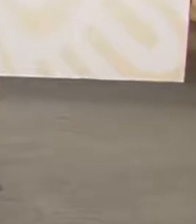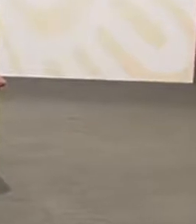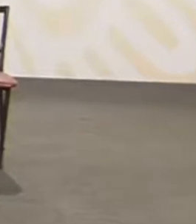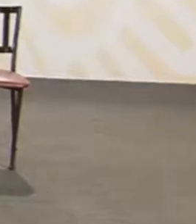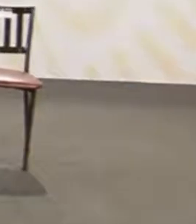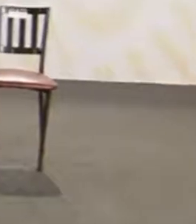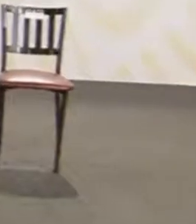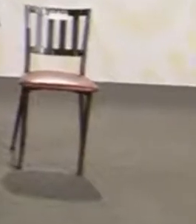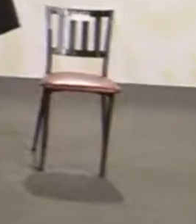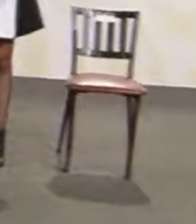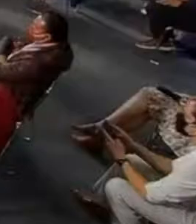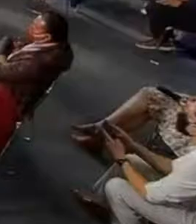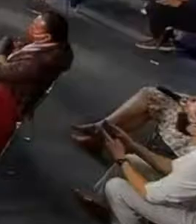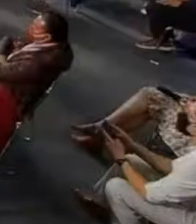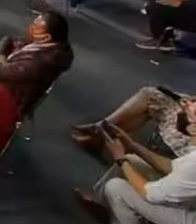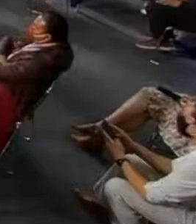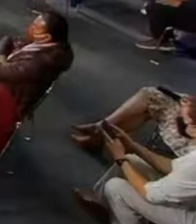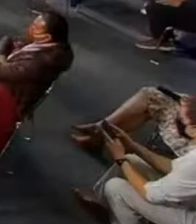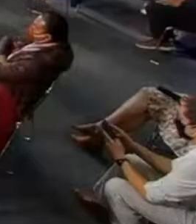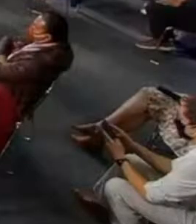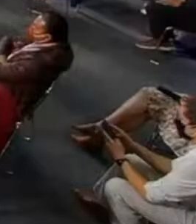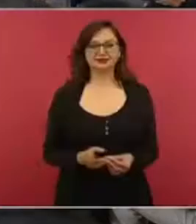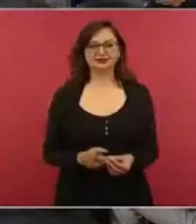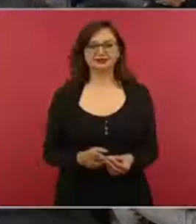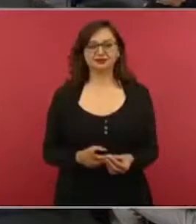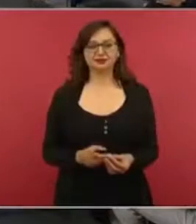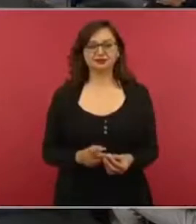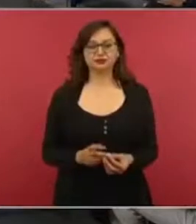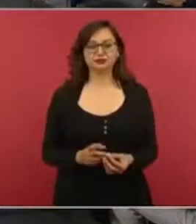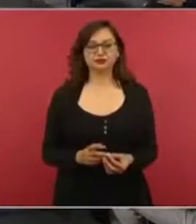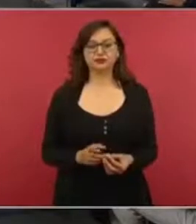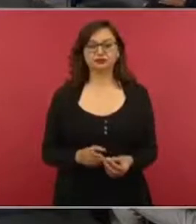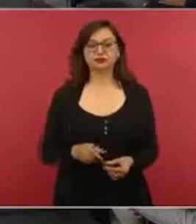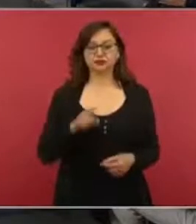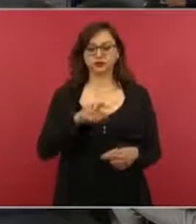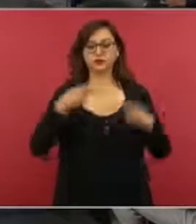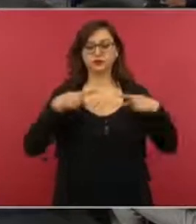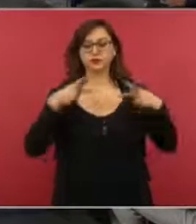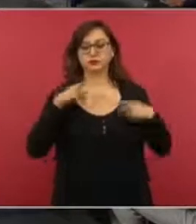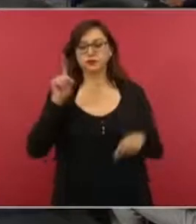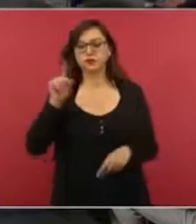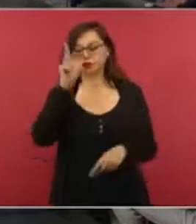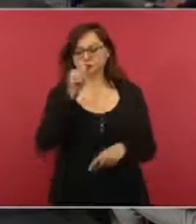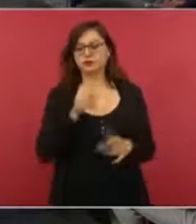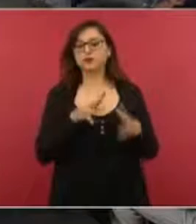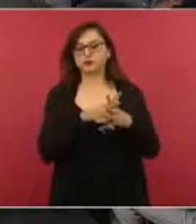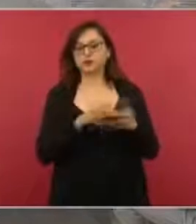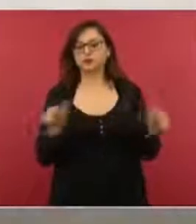asesinaron en Hermosillo. El desaparecido, sí. Sí.